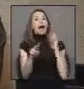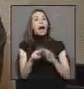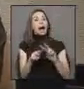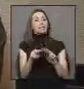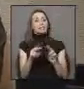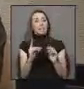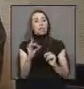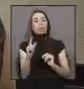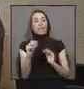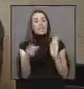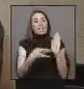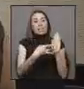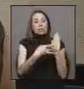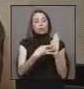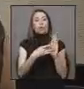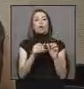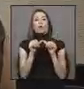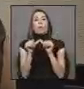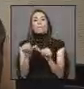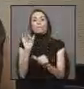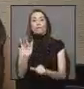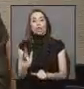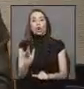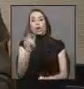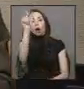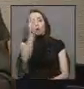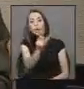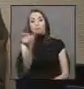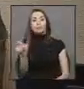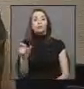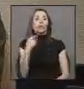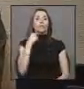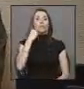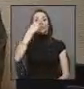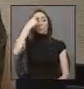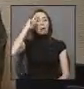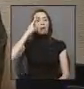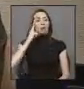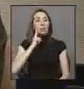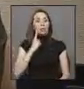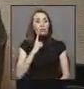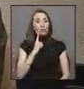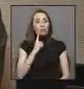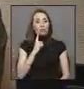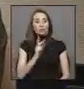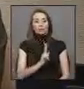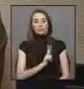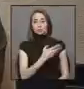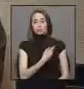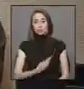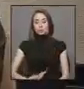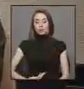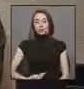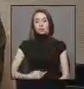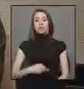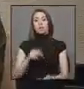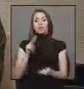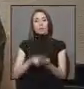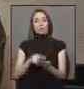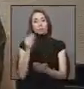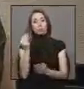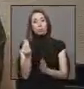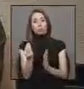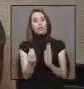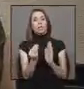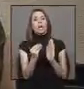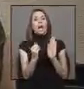delitos cometan además violación o lesiones a las víctimas. Señor presidente, es un verdadero acierto que se